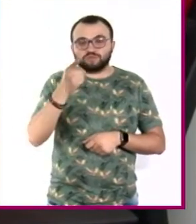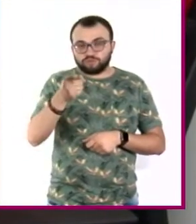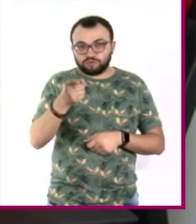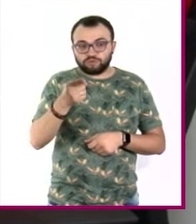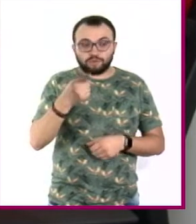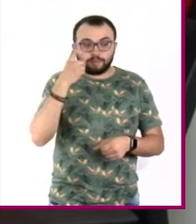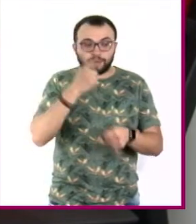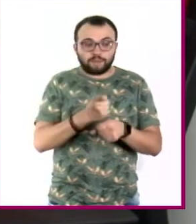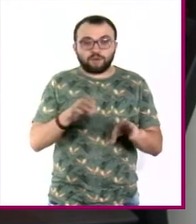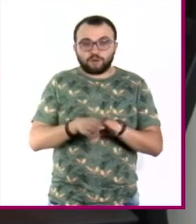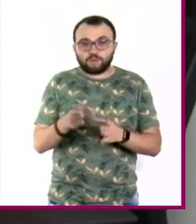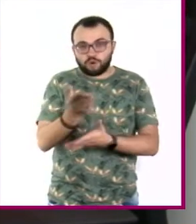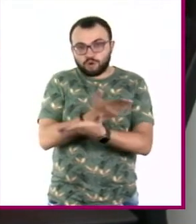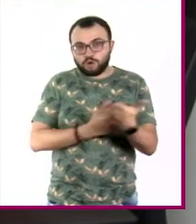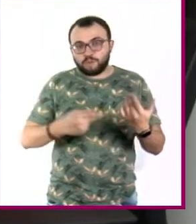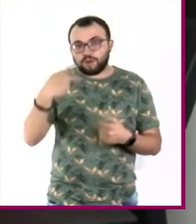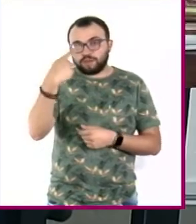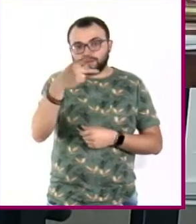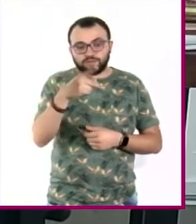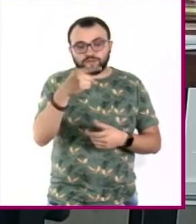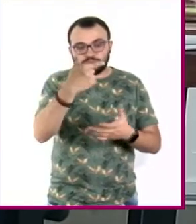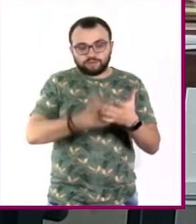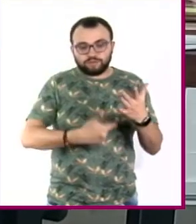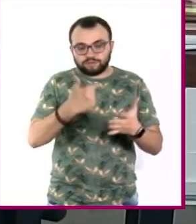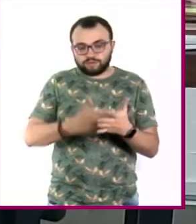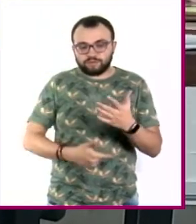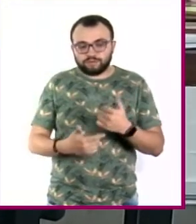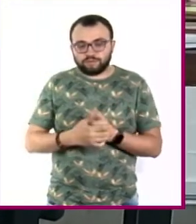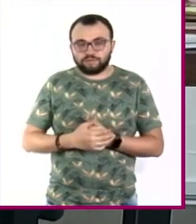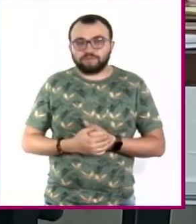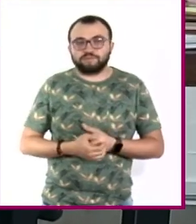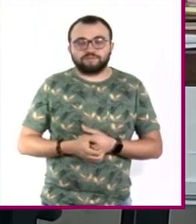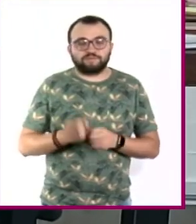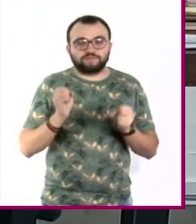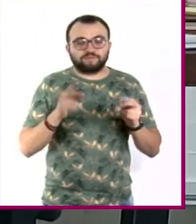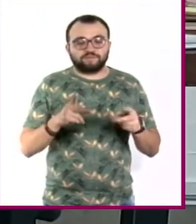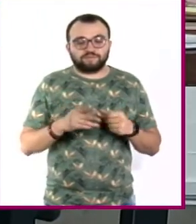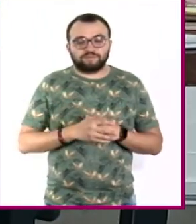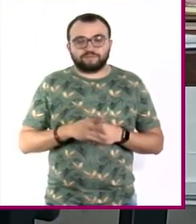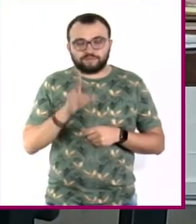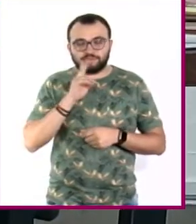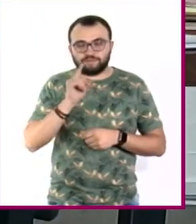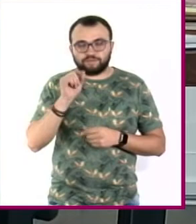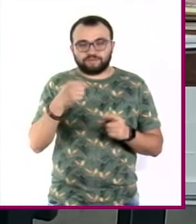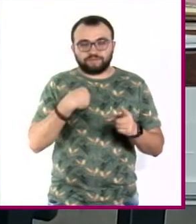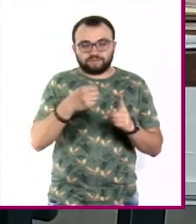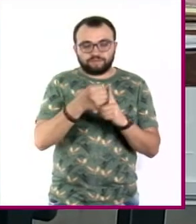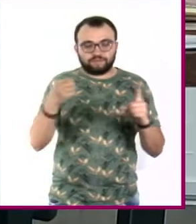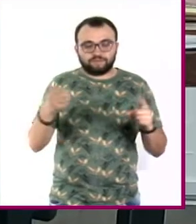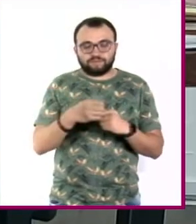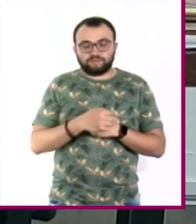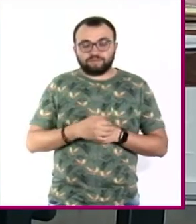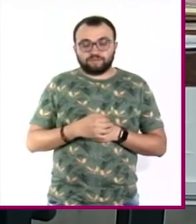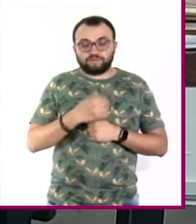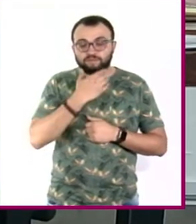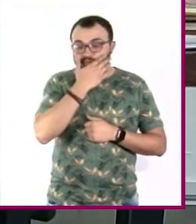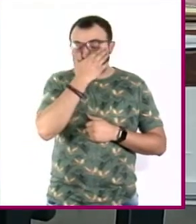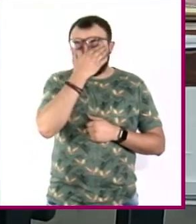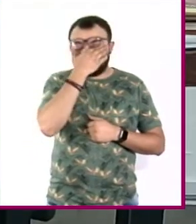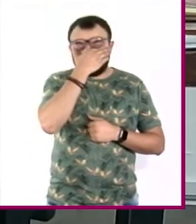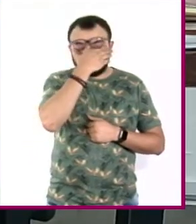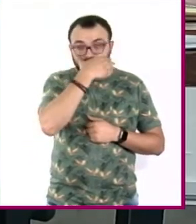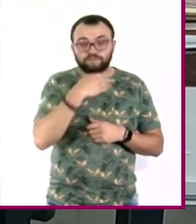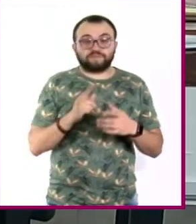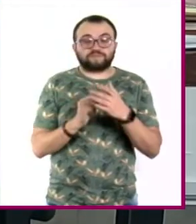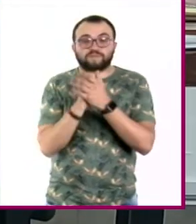la primera en compartirnos tus conclusiones. De acuerdo. Deja que ordene mis ideas. A ver. La tecnología